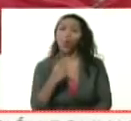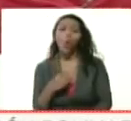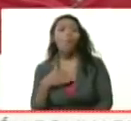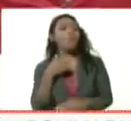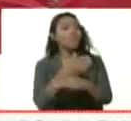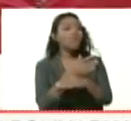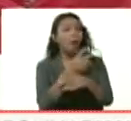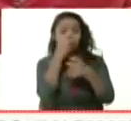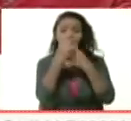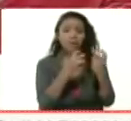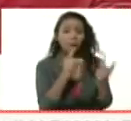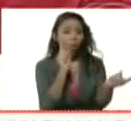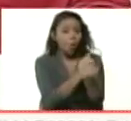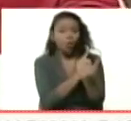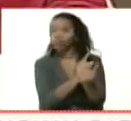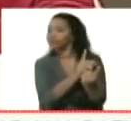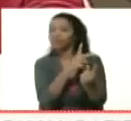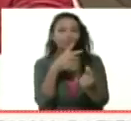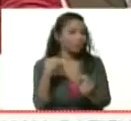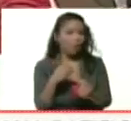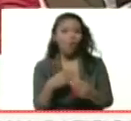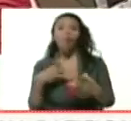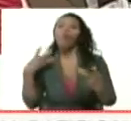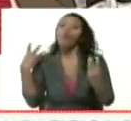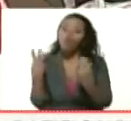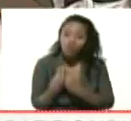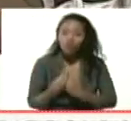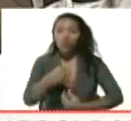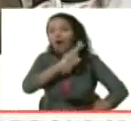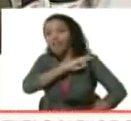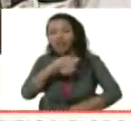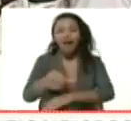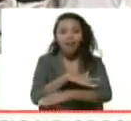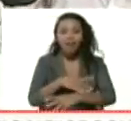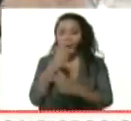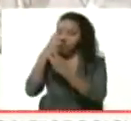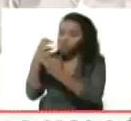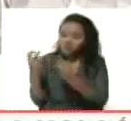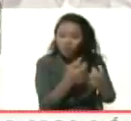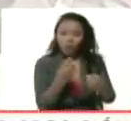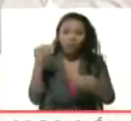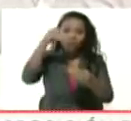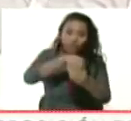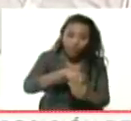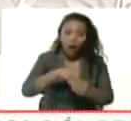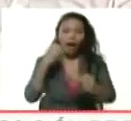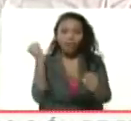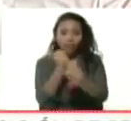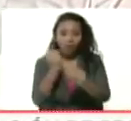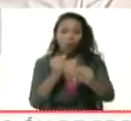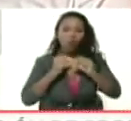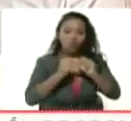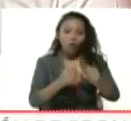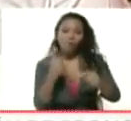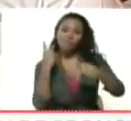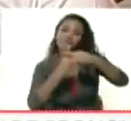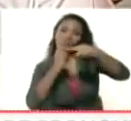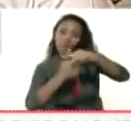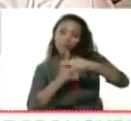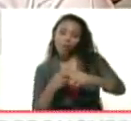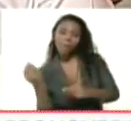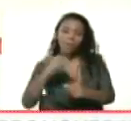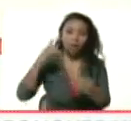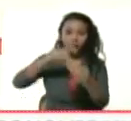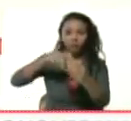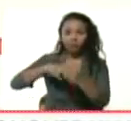jefe de calle, el jefe de comunidad tiene que ir, va y los visita, los incorpora al trabajo de seguir sumando inscritos e